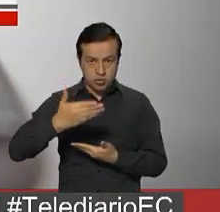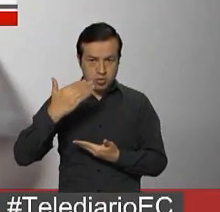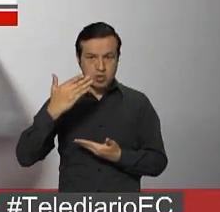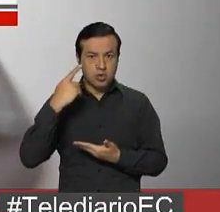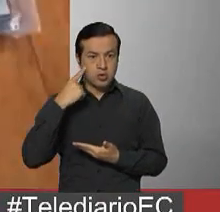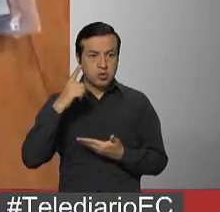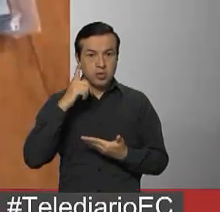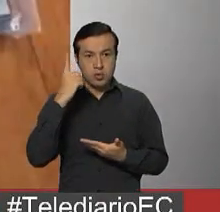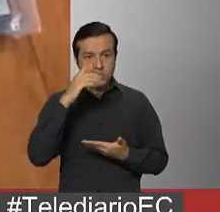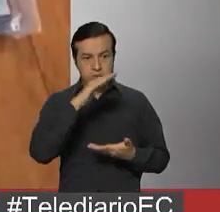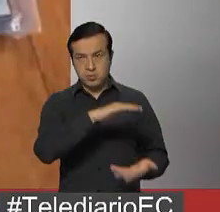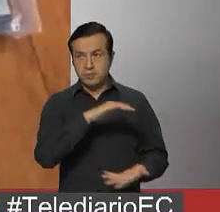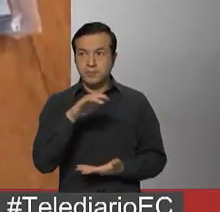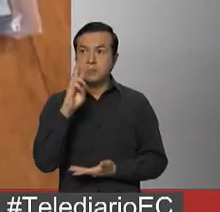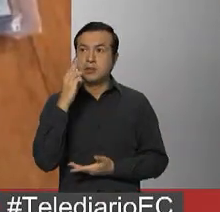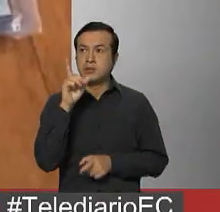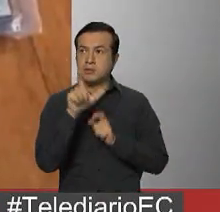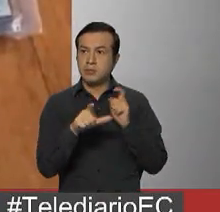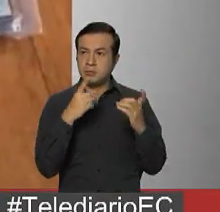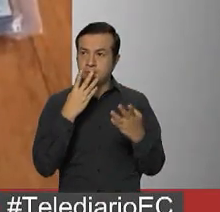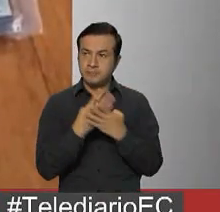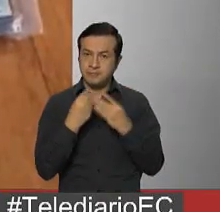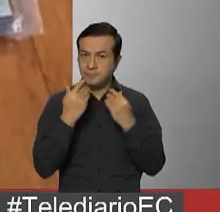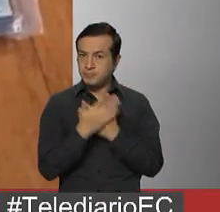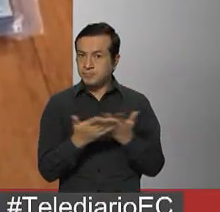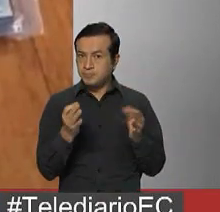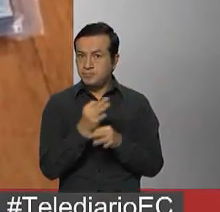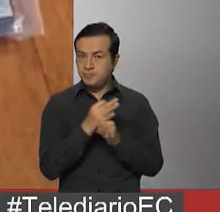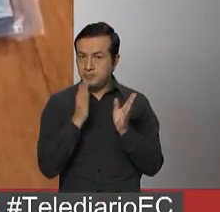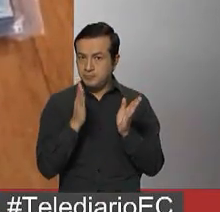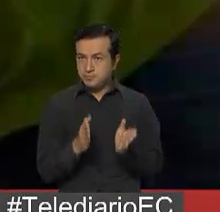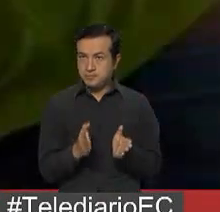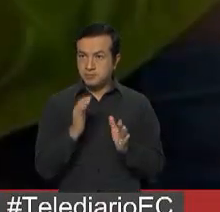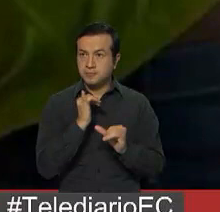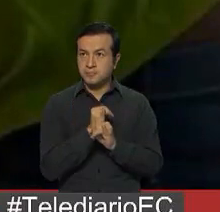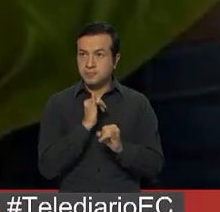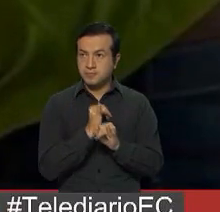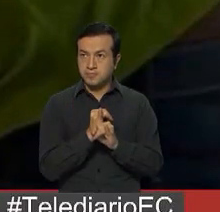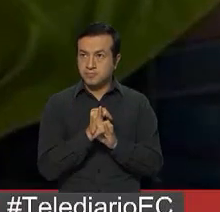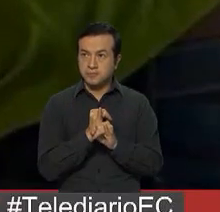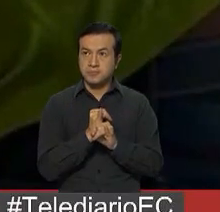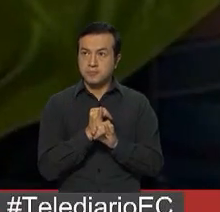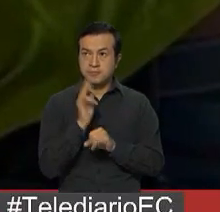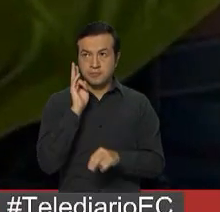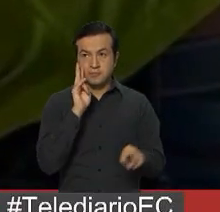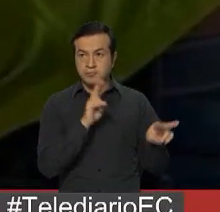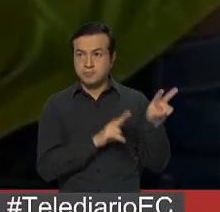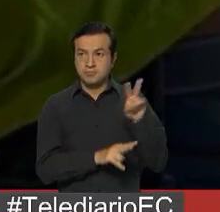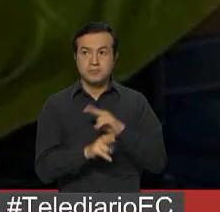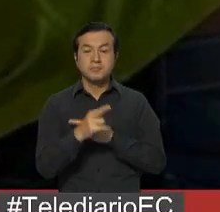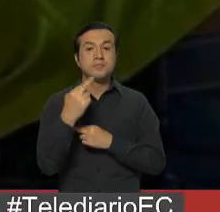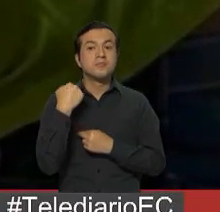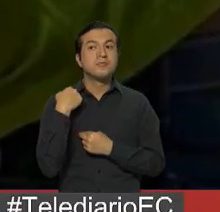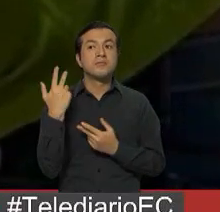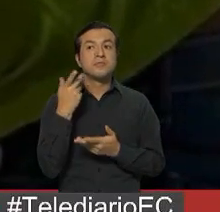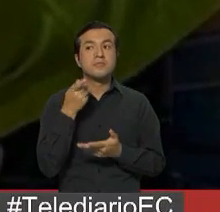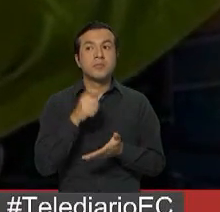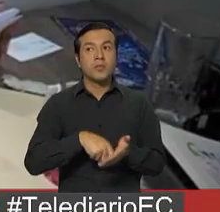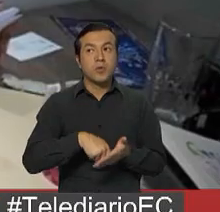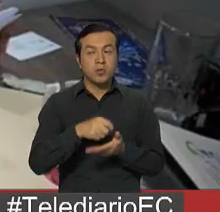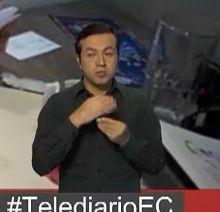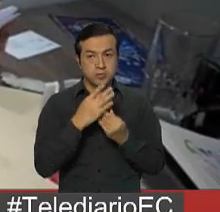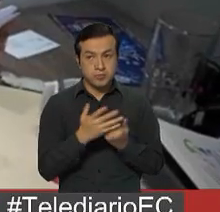caja fuerte 16 personas fueron detenidas entre funcionarios del instituto ecuatoriano de seguridad social responsables de la contratación